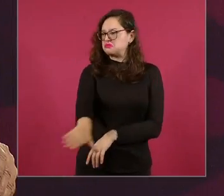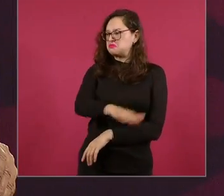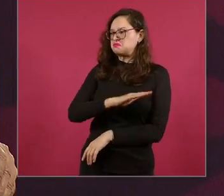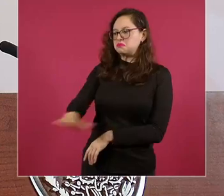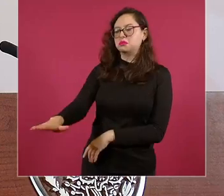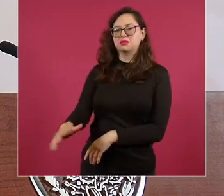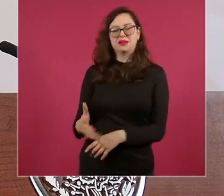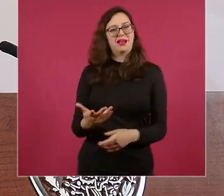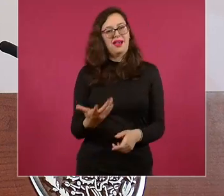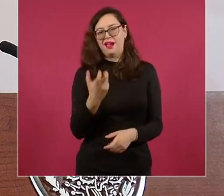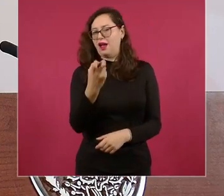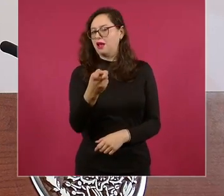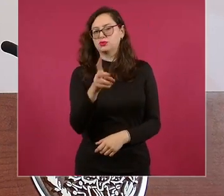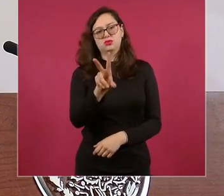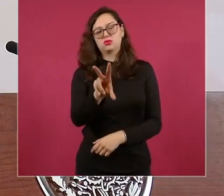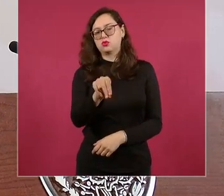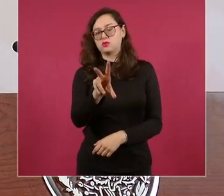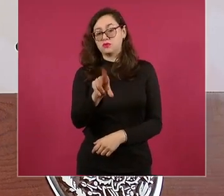garantizar